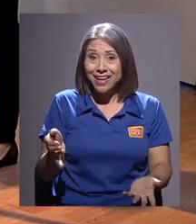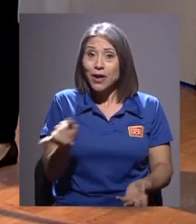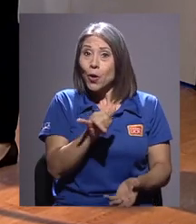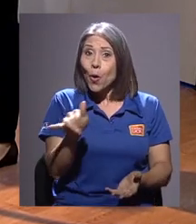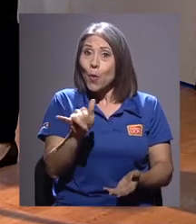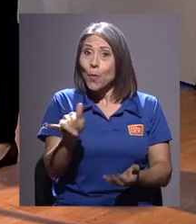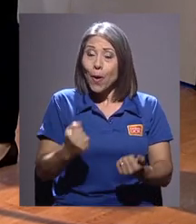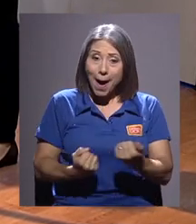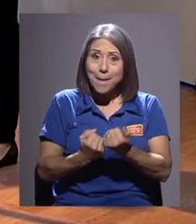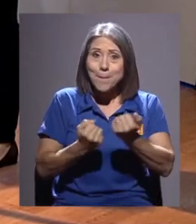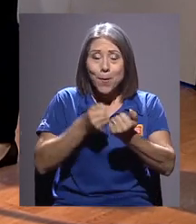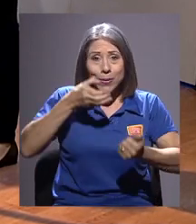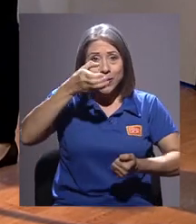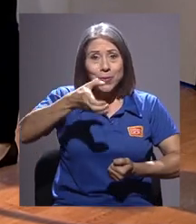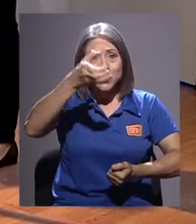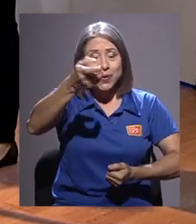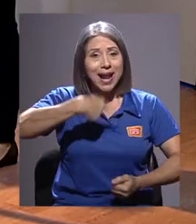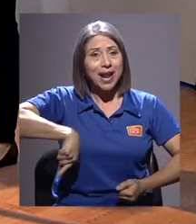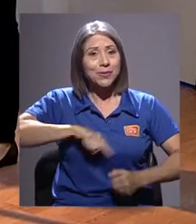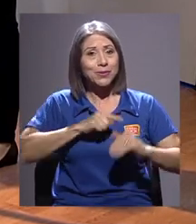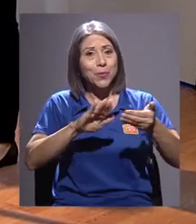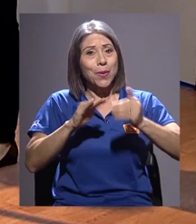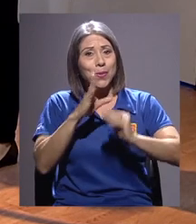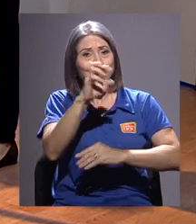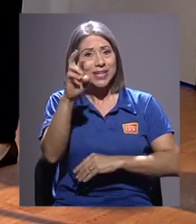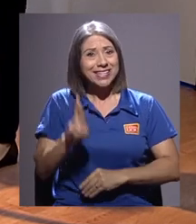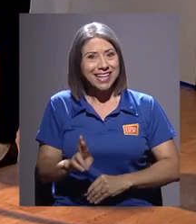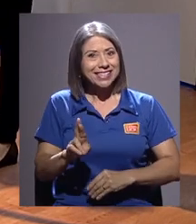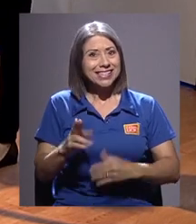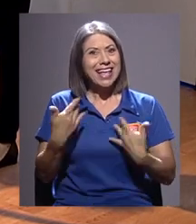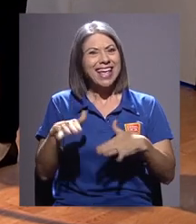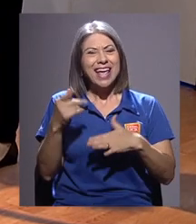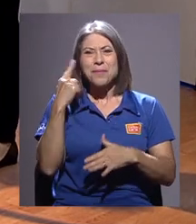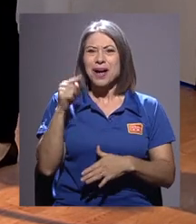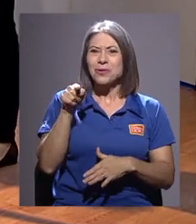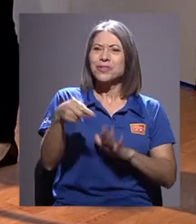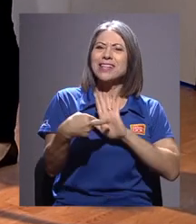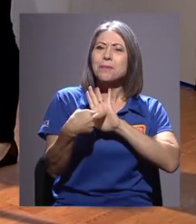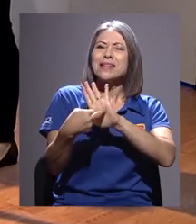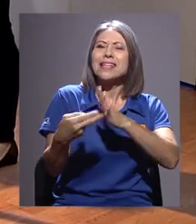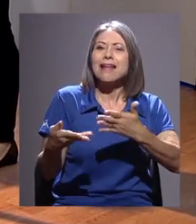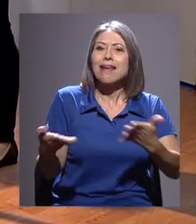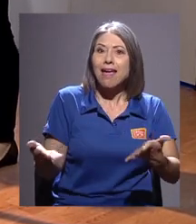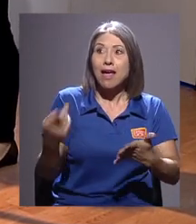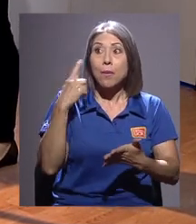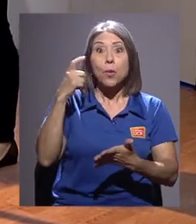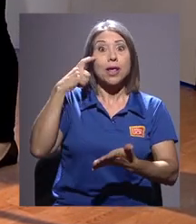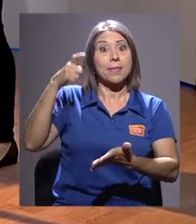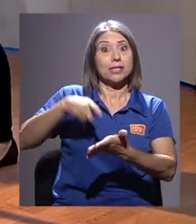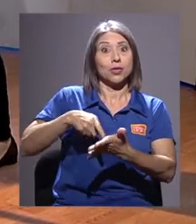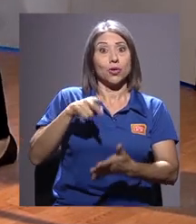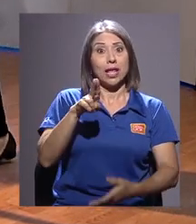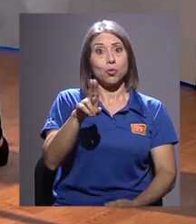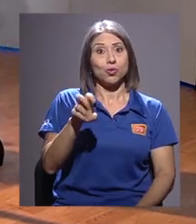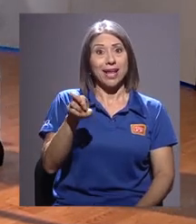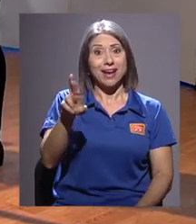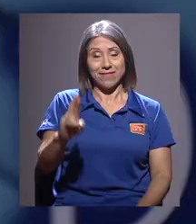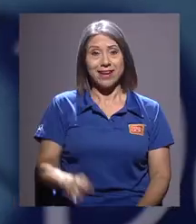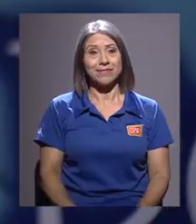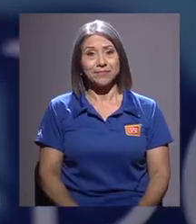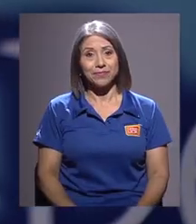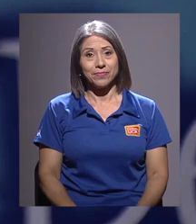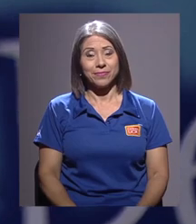aporte cultural a nuestro pueblo costarricense que representa para usted porque fue una mención de la ucm